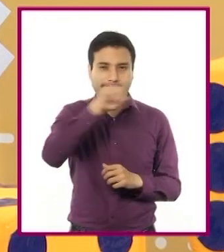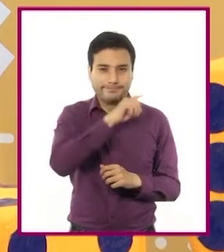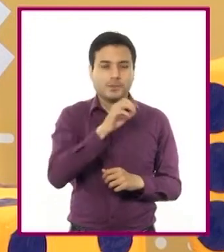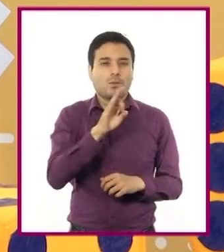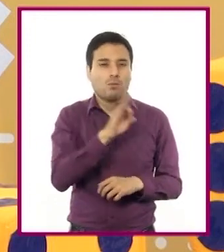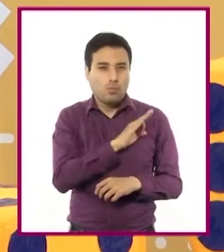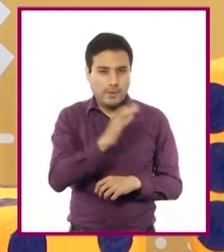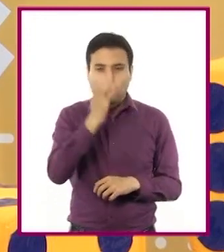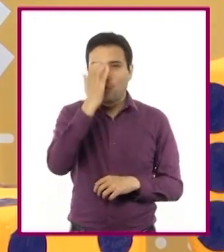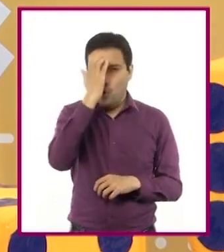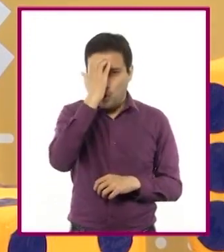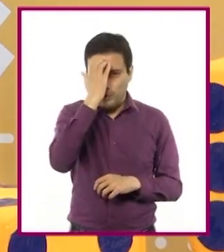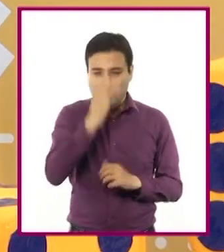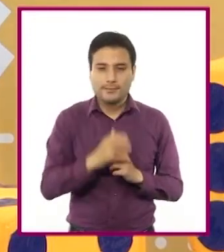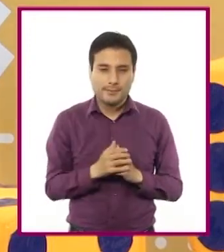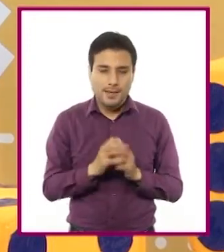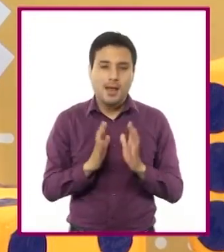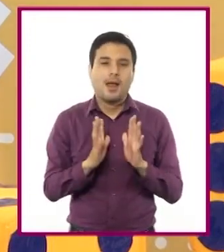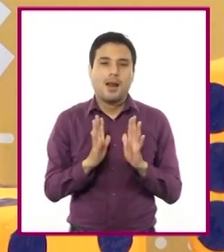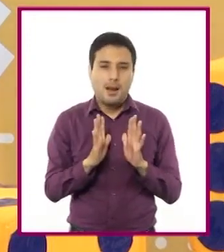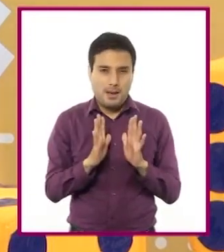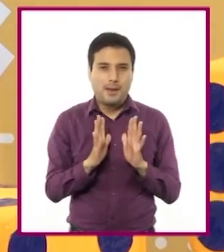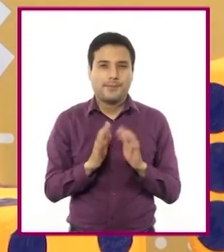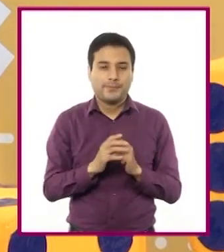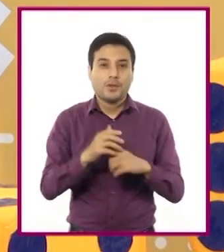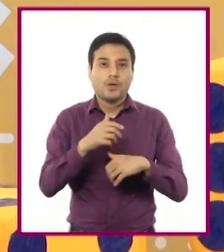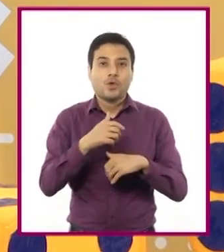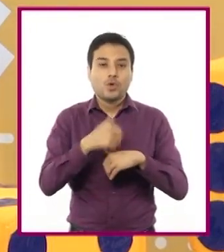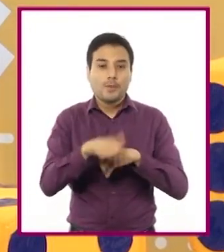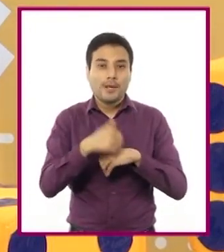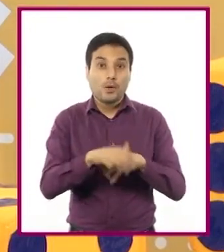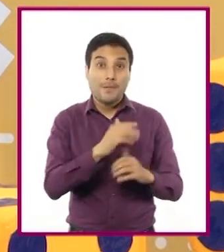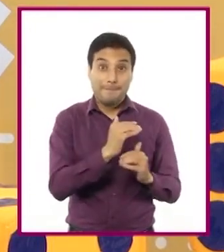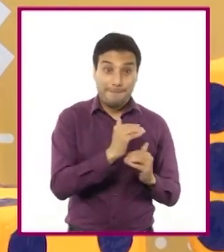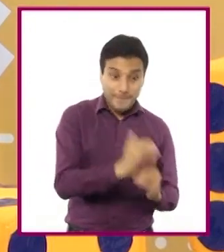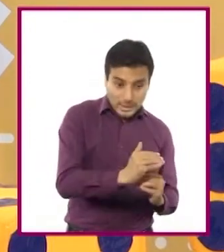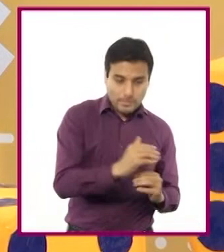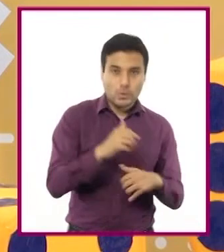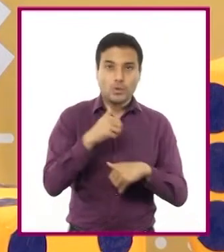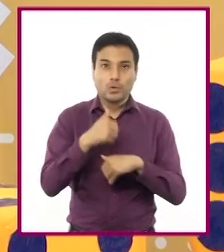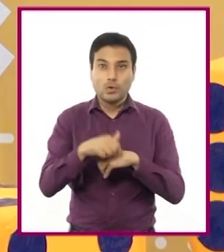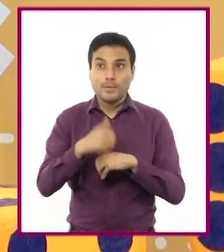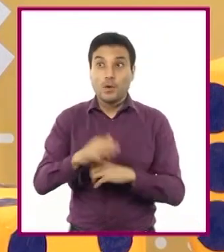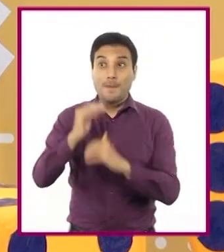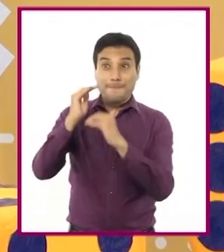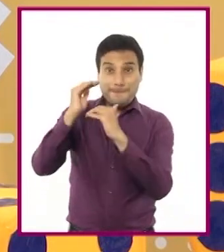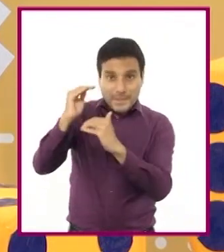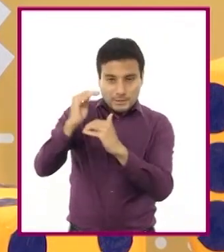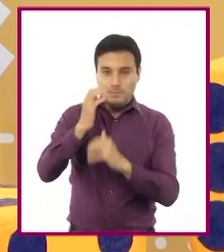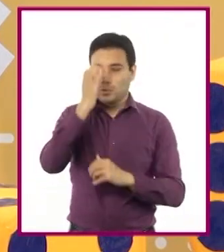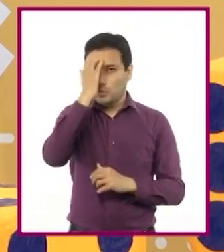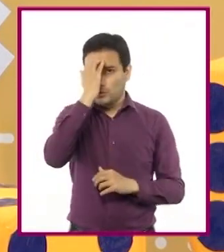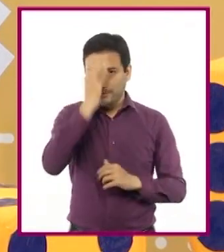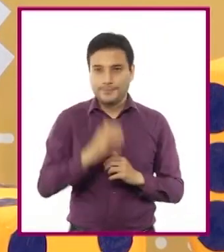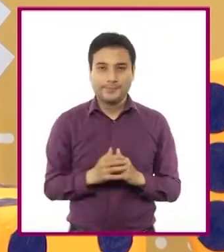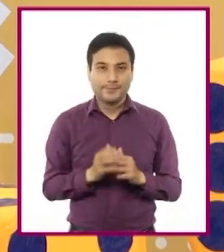encuentran los datos, indicando el límite máximo y el límite mínimo. ¿Y sabes de qué es hora? De